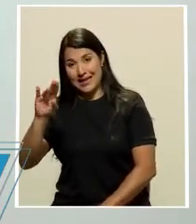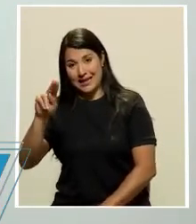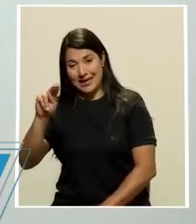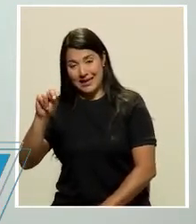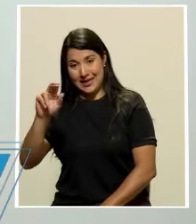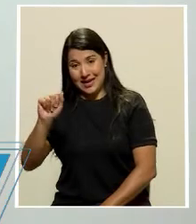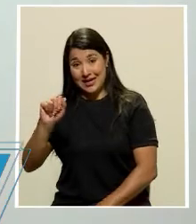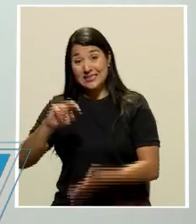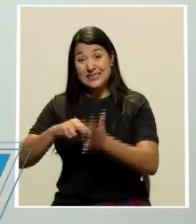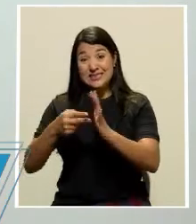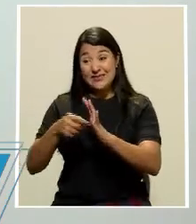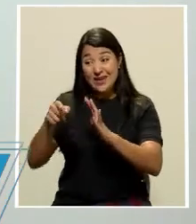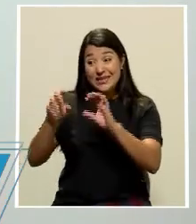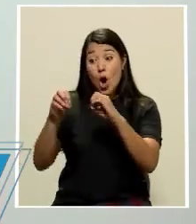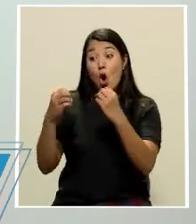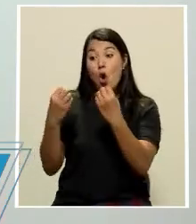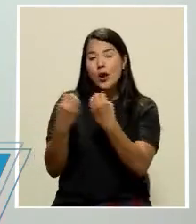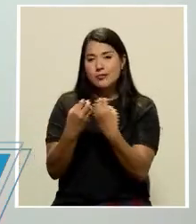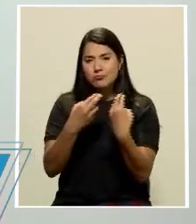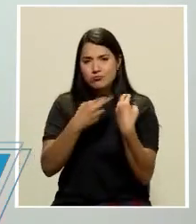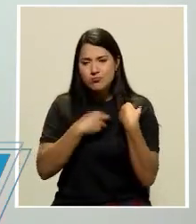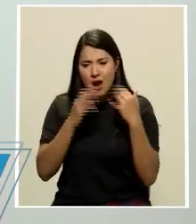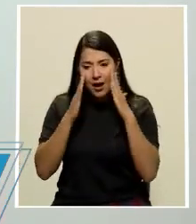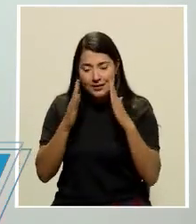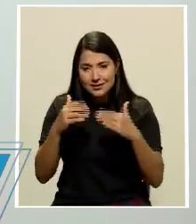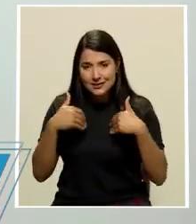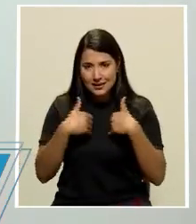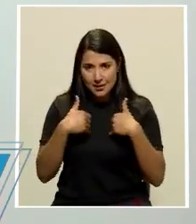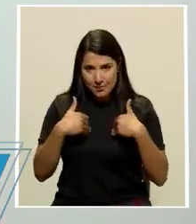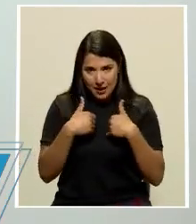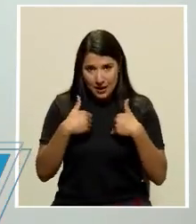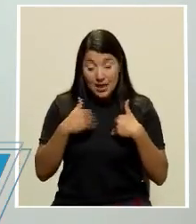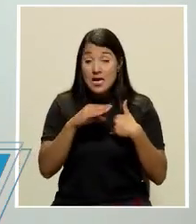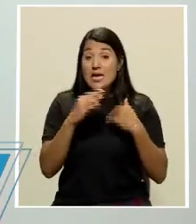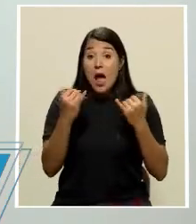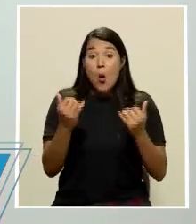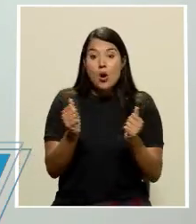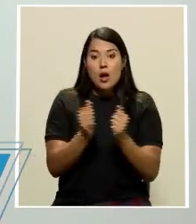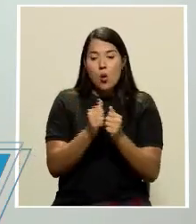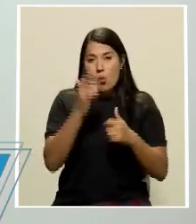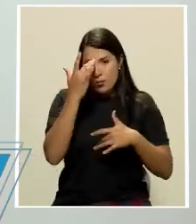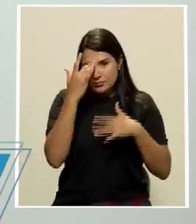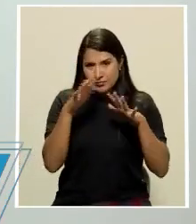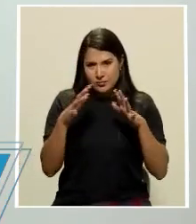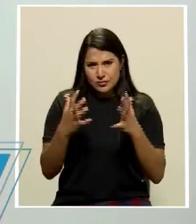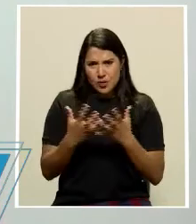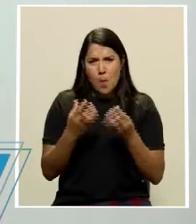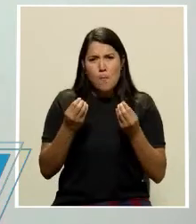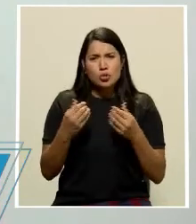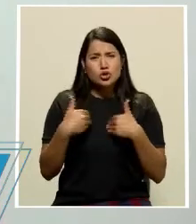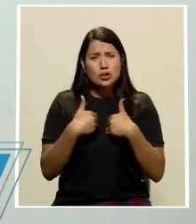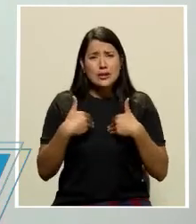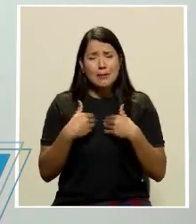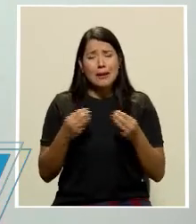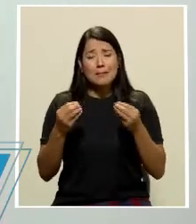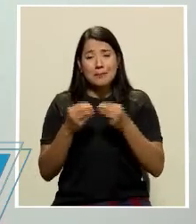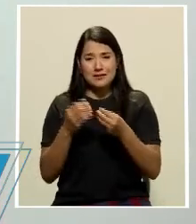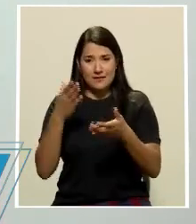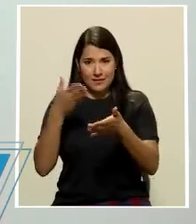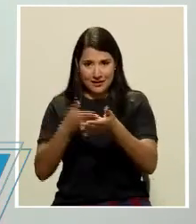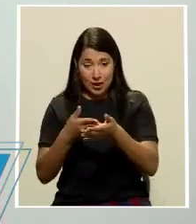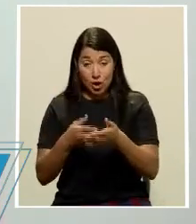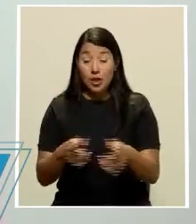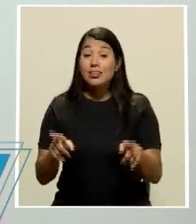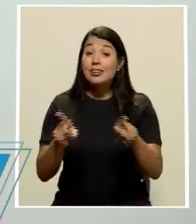tipo de animales y que con este tema también de la pandemia se han visto mucho más perjudicadas.